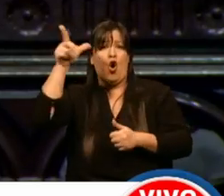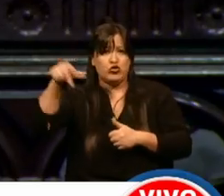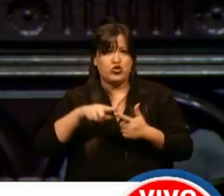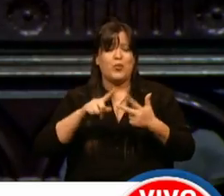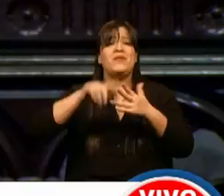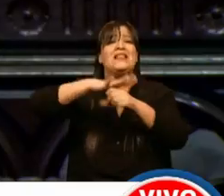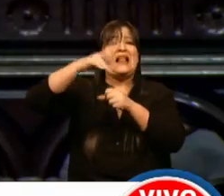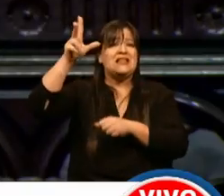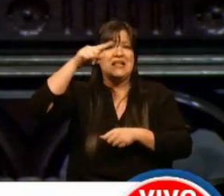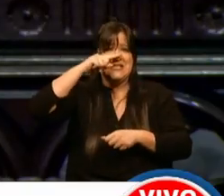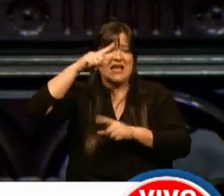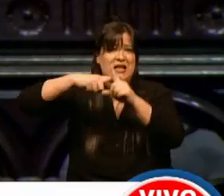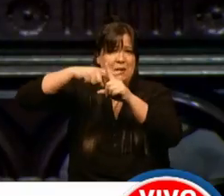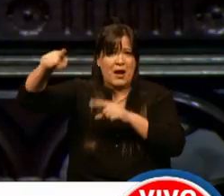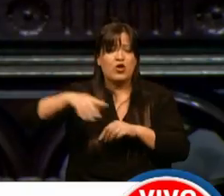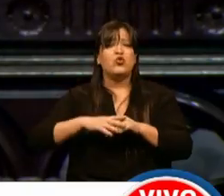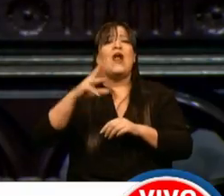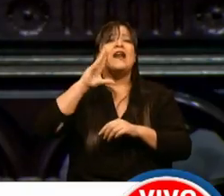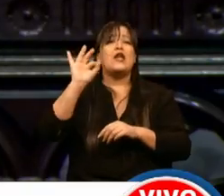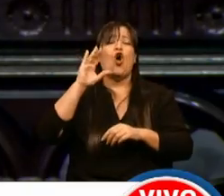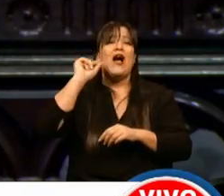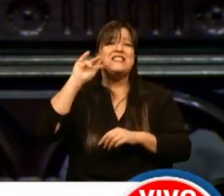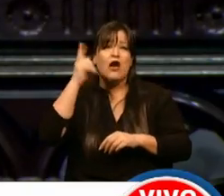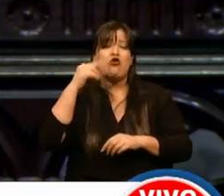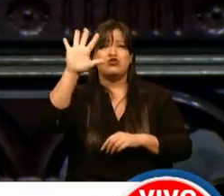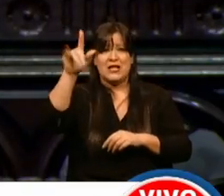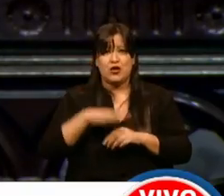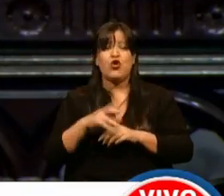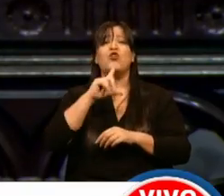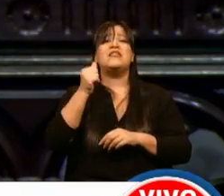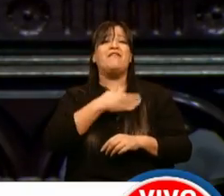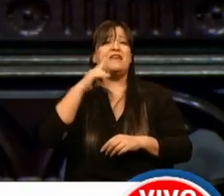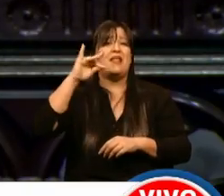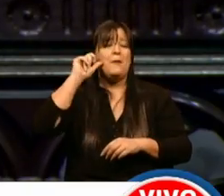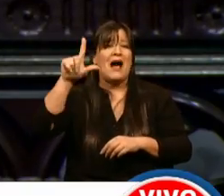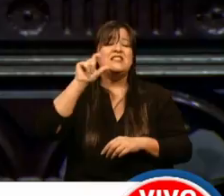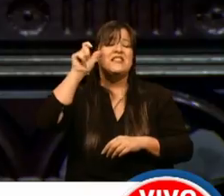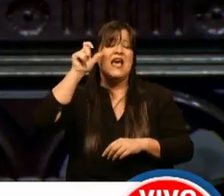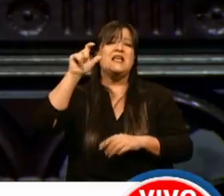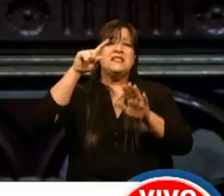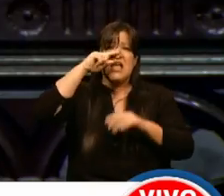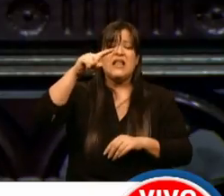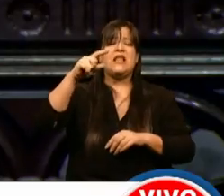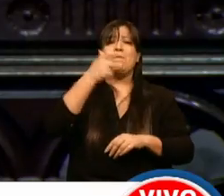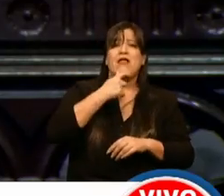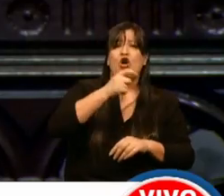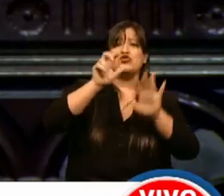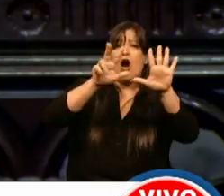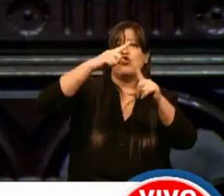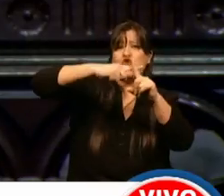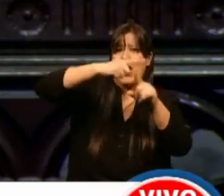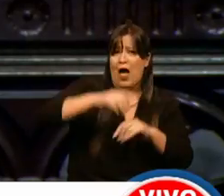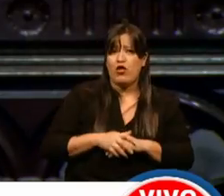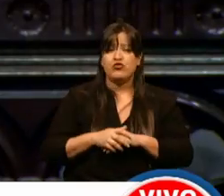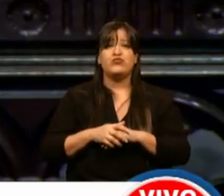tandil 7 grados río gállego 5 grados tafí del valle 7 mendoza 8 estamos